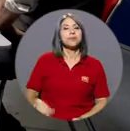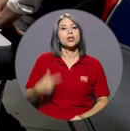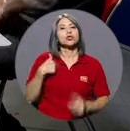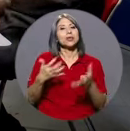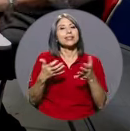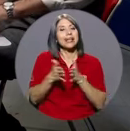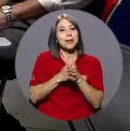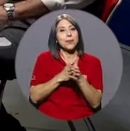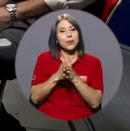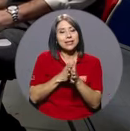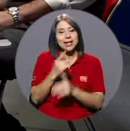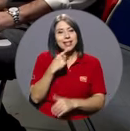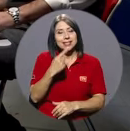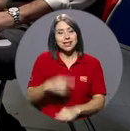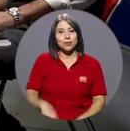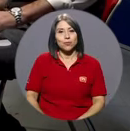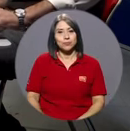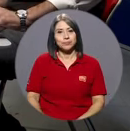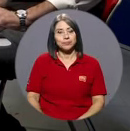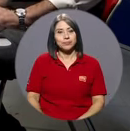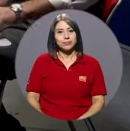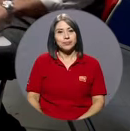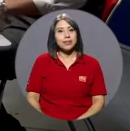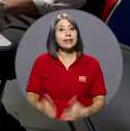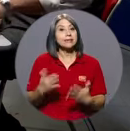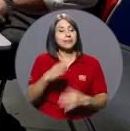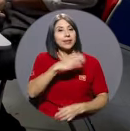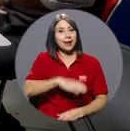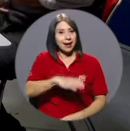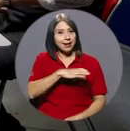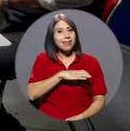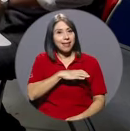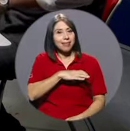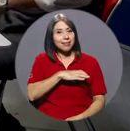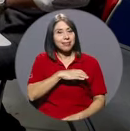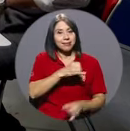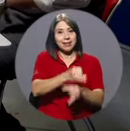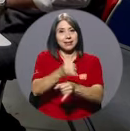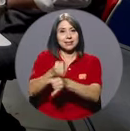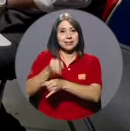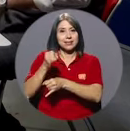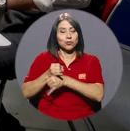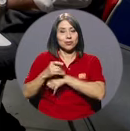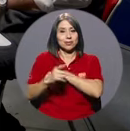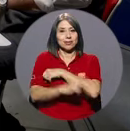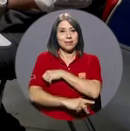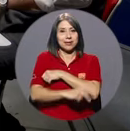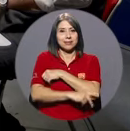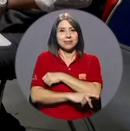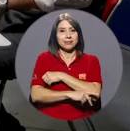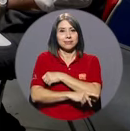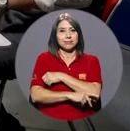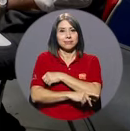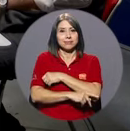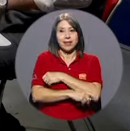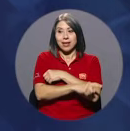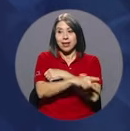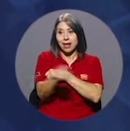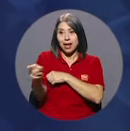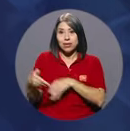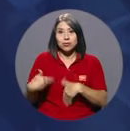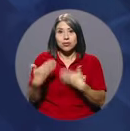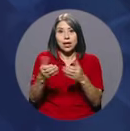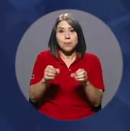quisiera aprovechar para decirlo, y es la calidad de las instituciones del país que